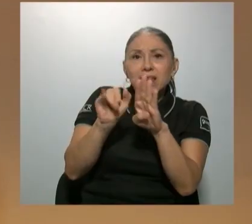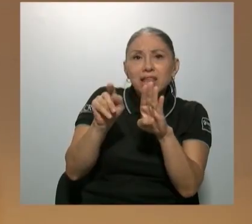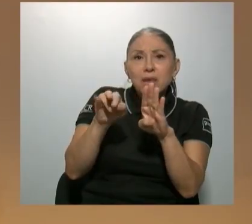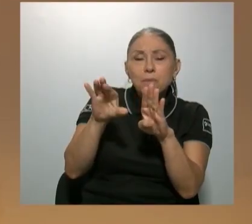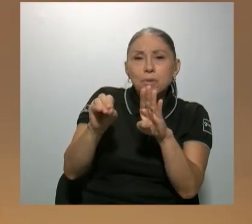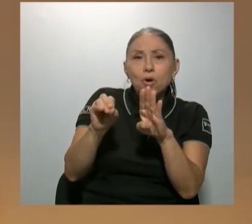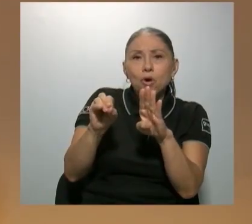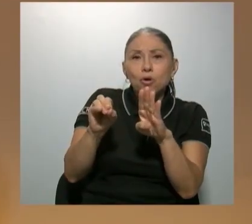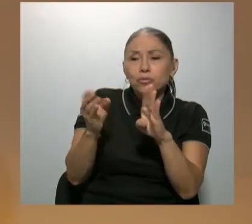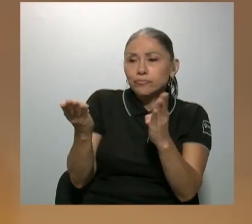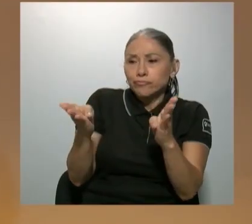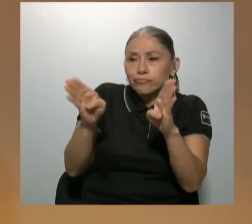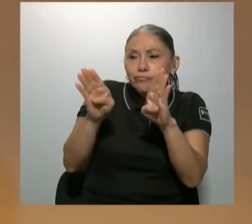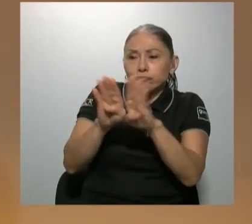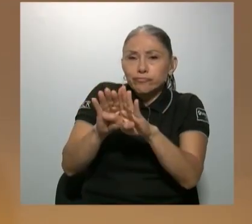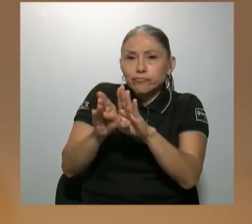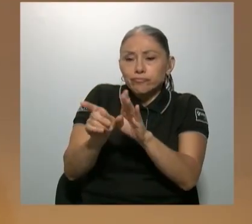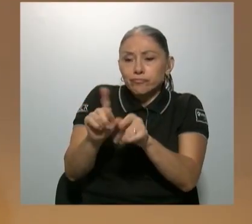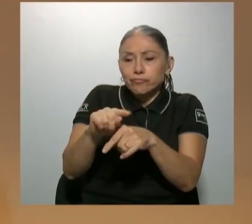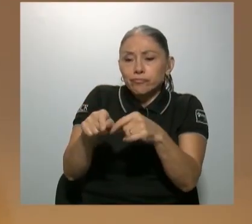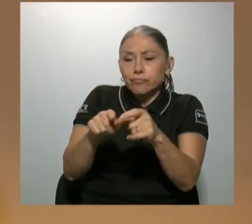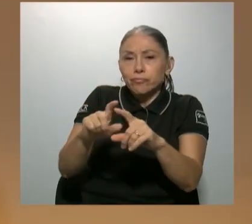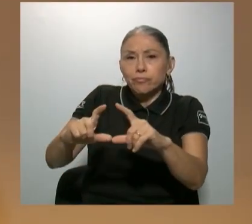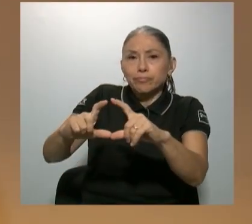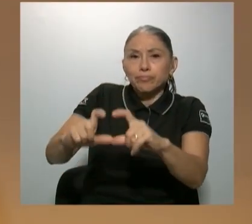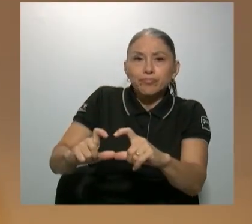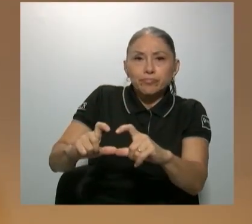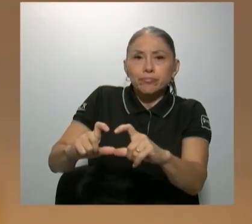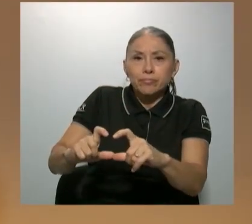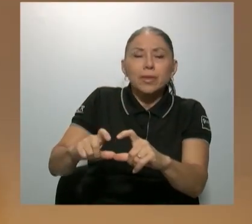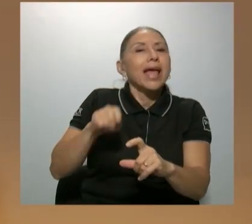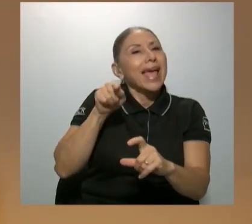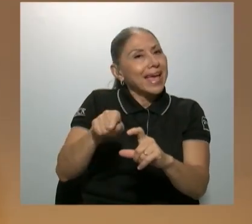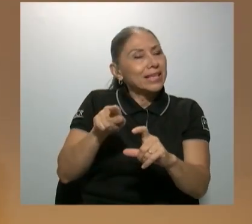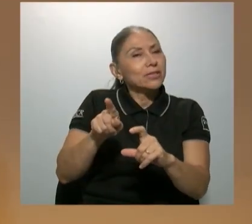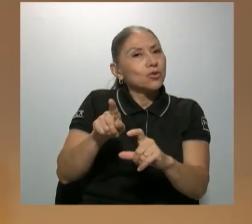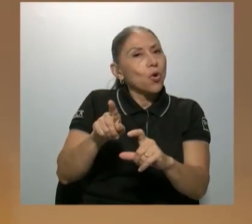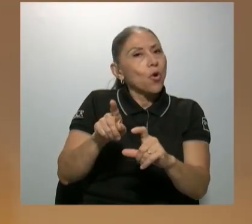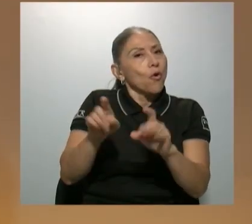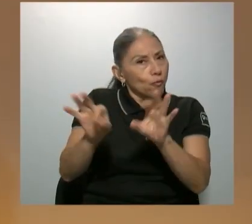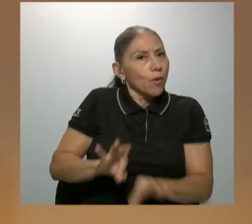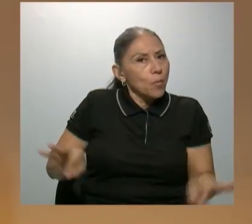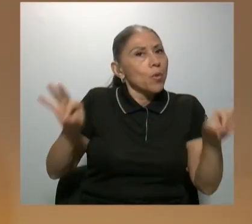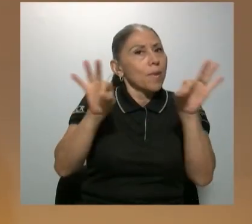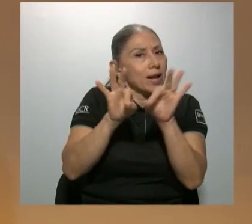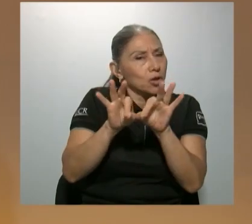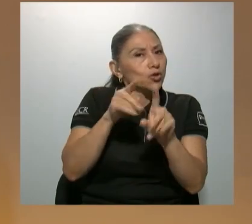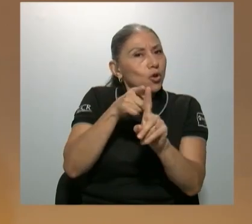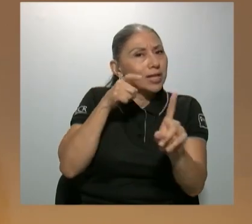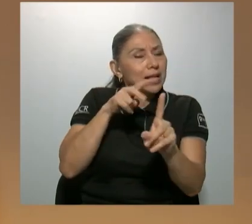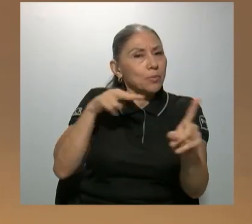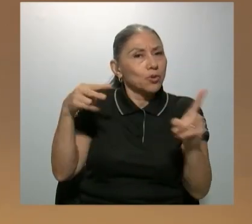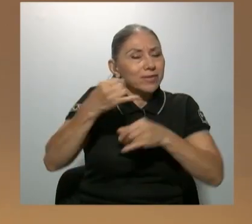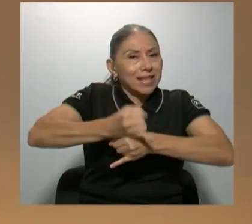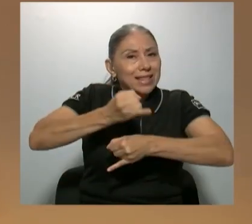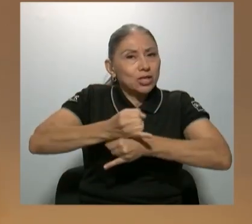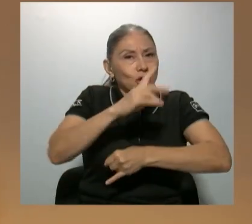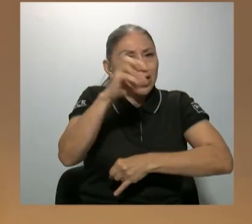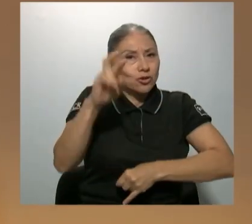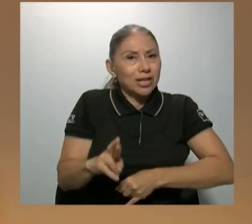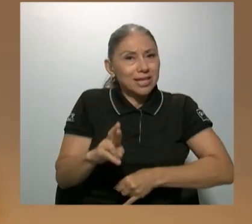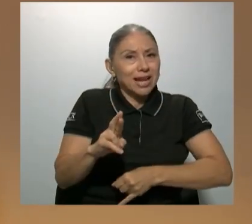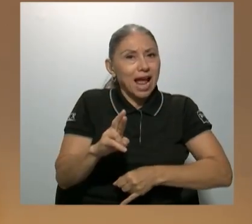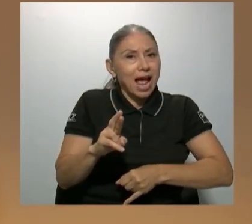que fue una cosa muy valiosa desde el punto de vista institucional en Costa Rica. Cómo hacer un aterrizaje cuando ya no se